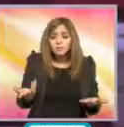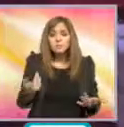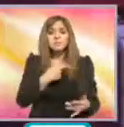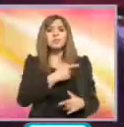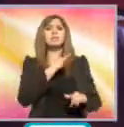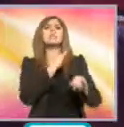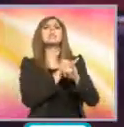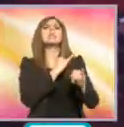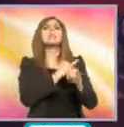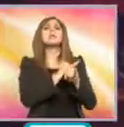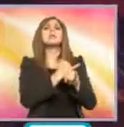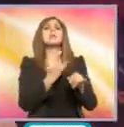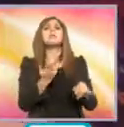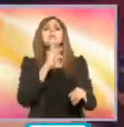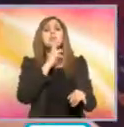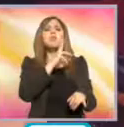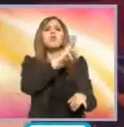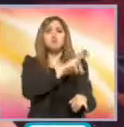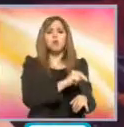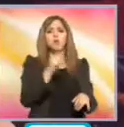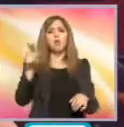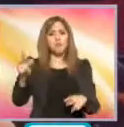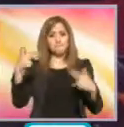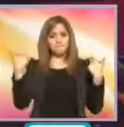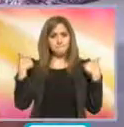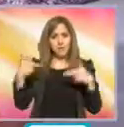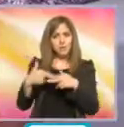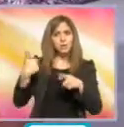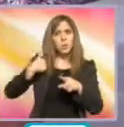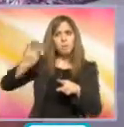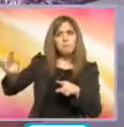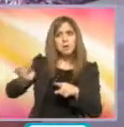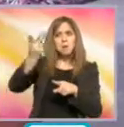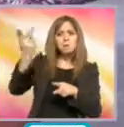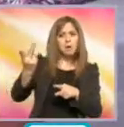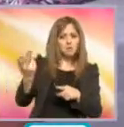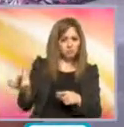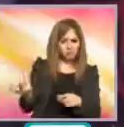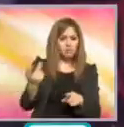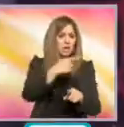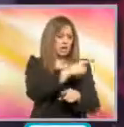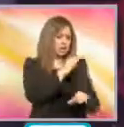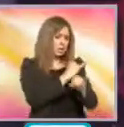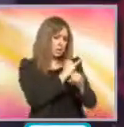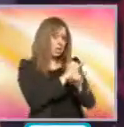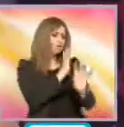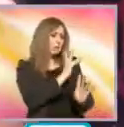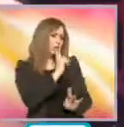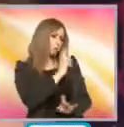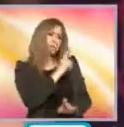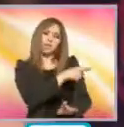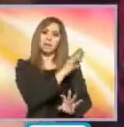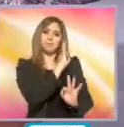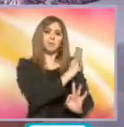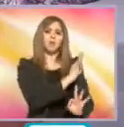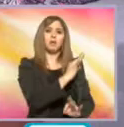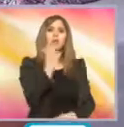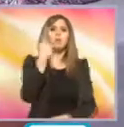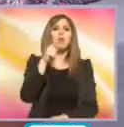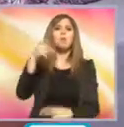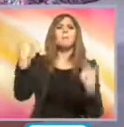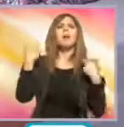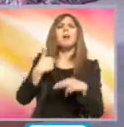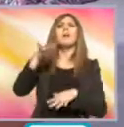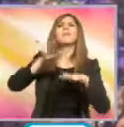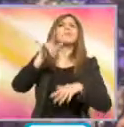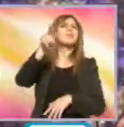Internet más. no lo pones en tela de juicio? Y, por ejemplo, el maestro a lo mejor sí. O sea, Claro. Internet, como tú dices, ya vi la respuesta, esa es. Ay, vámonos. Pero además lo grave